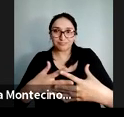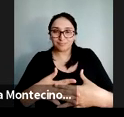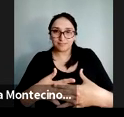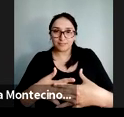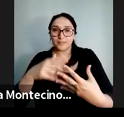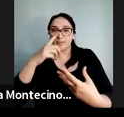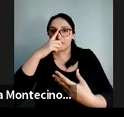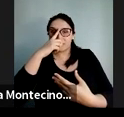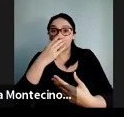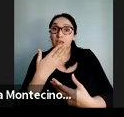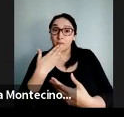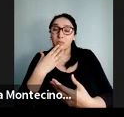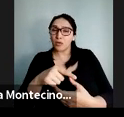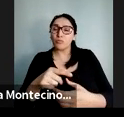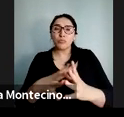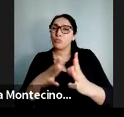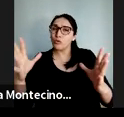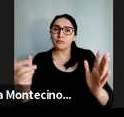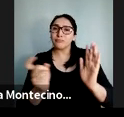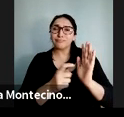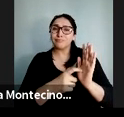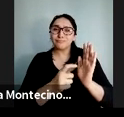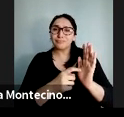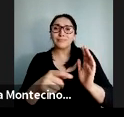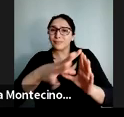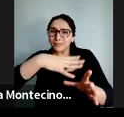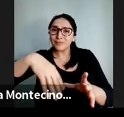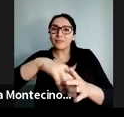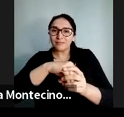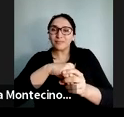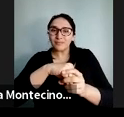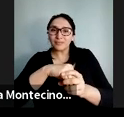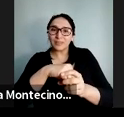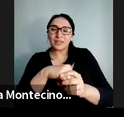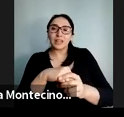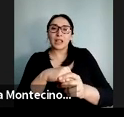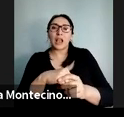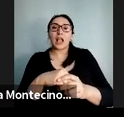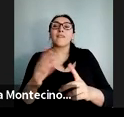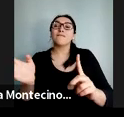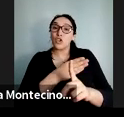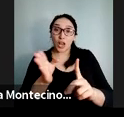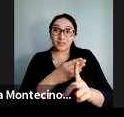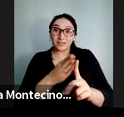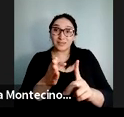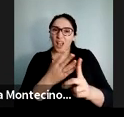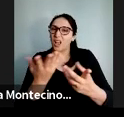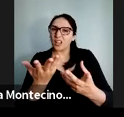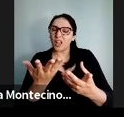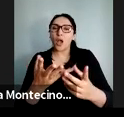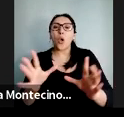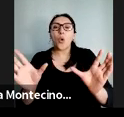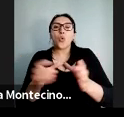Entonces, también es muy frecuente que en los espacios virtuales se den violencias, ¿cierto?, amparadas en grupos